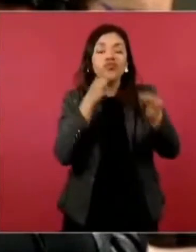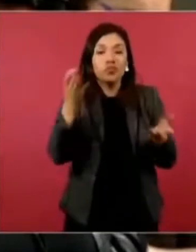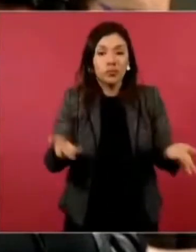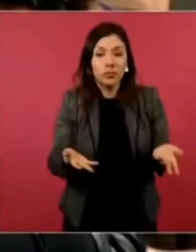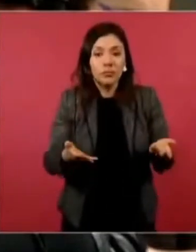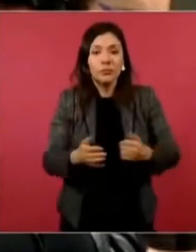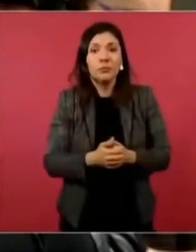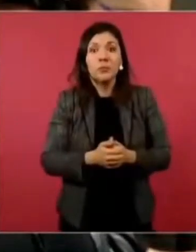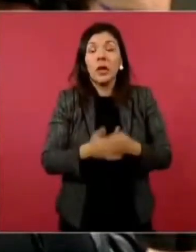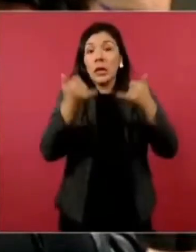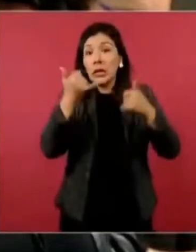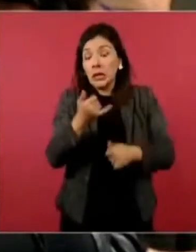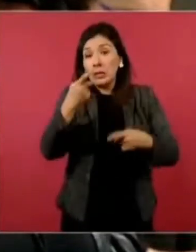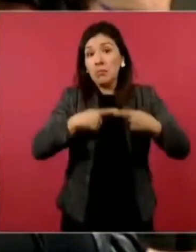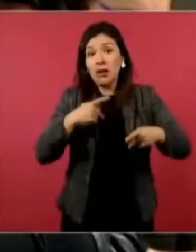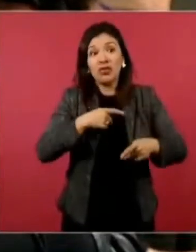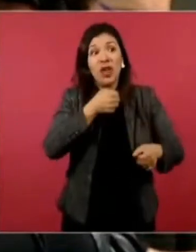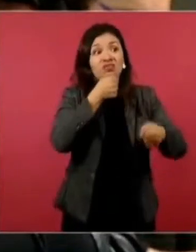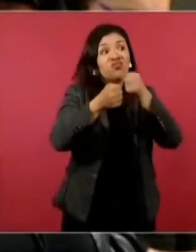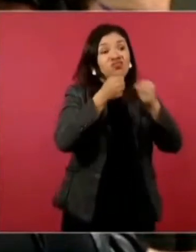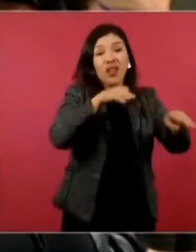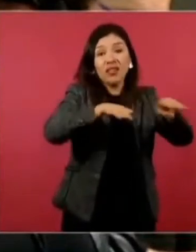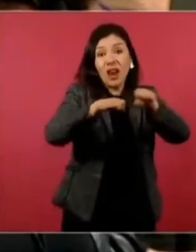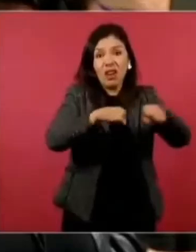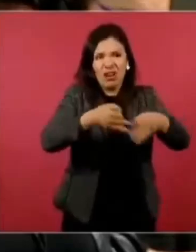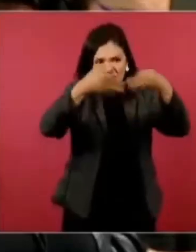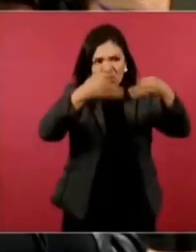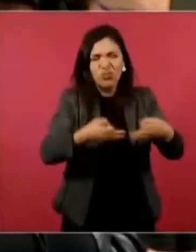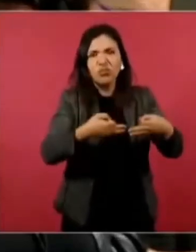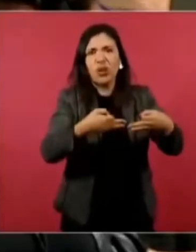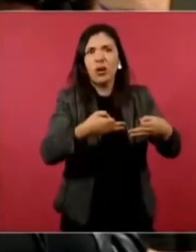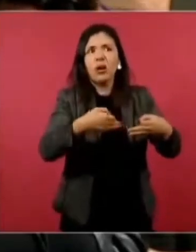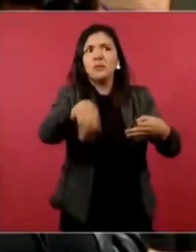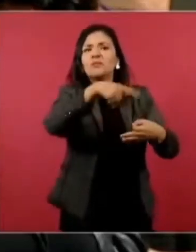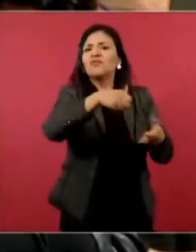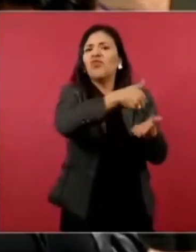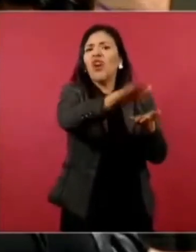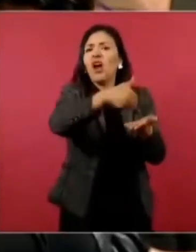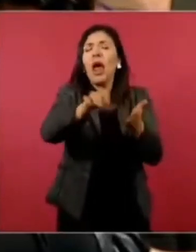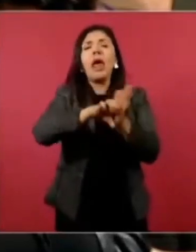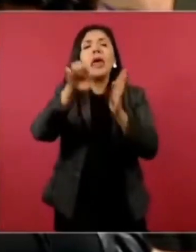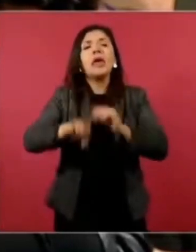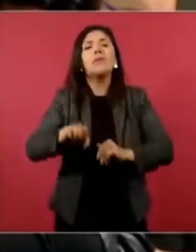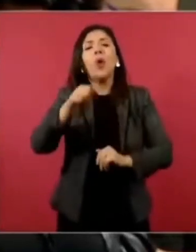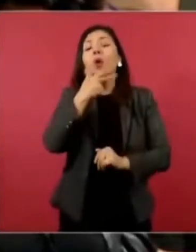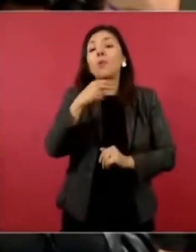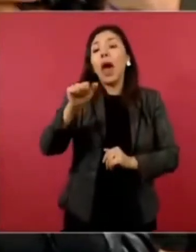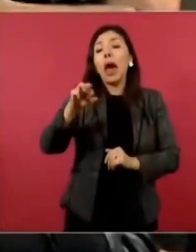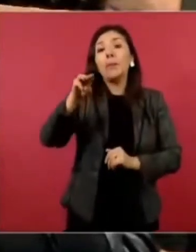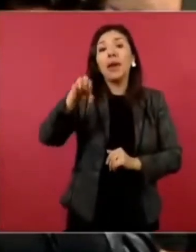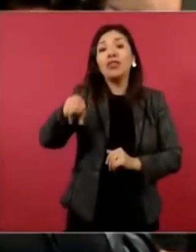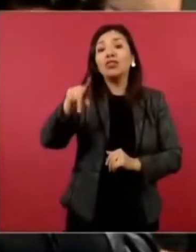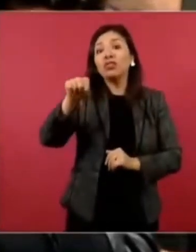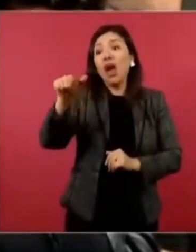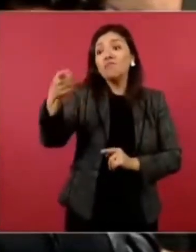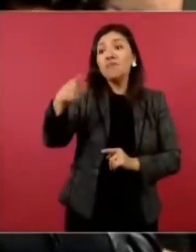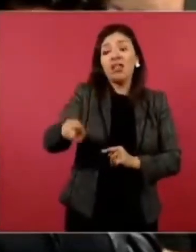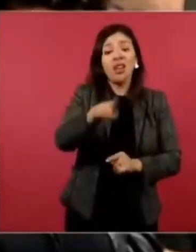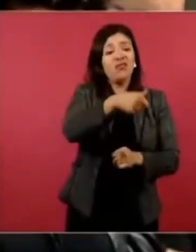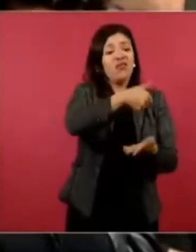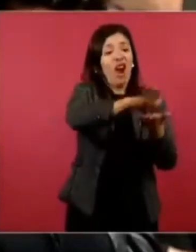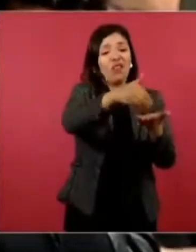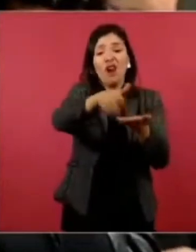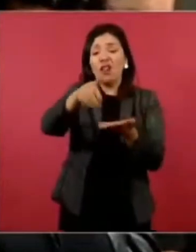están despidiendo a los reporteros críticos. Yo no sé si Armenta, por ejemplo, en Puebla haya dicho, córreme a este y a este y a